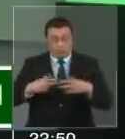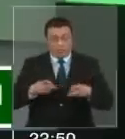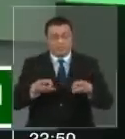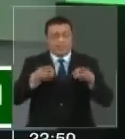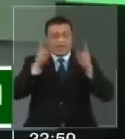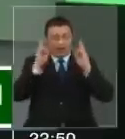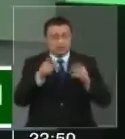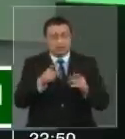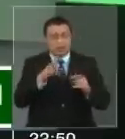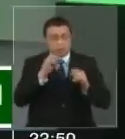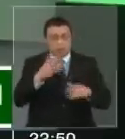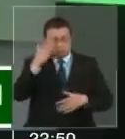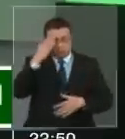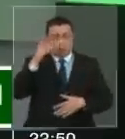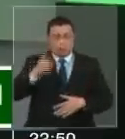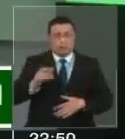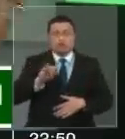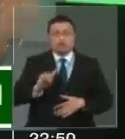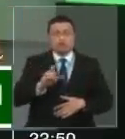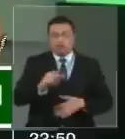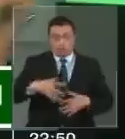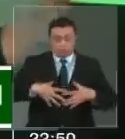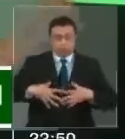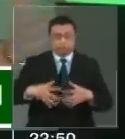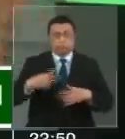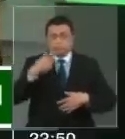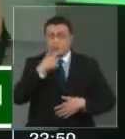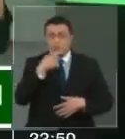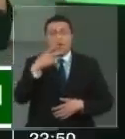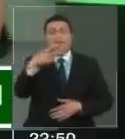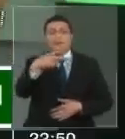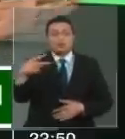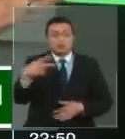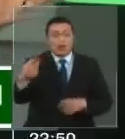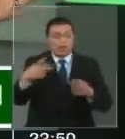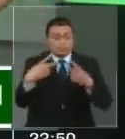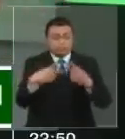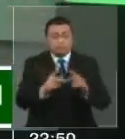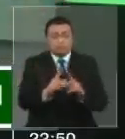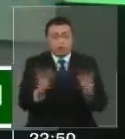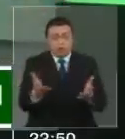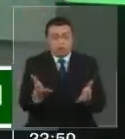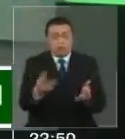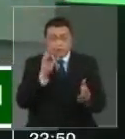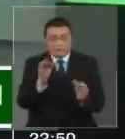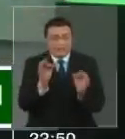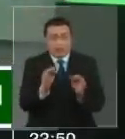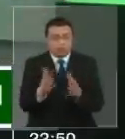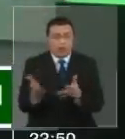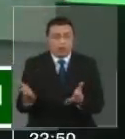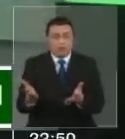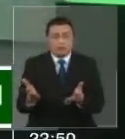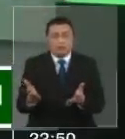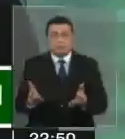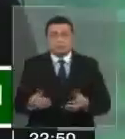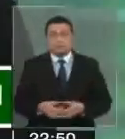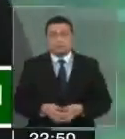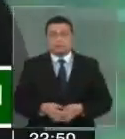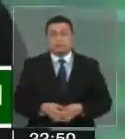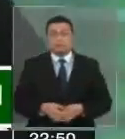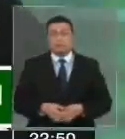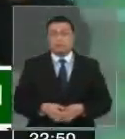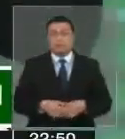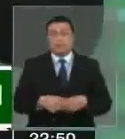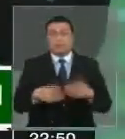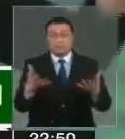de derechos, de decisión en su vida afectiva, sexual, porque no son angelitos sexuados? No, como... son hipersexuales, sí. Además.